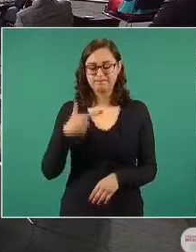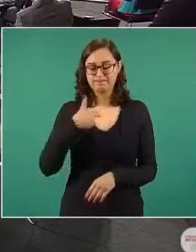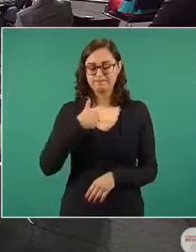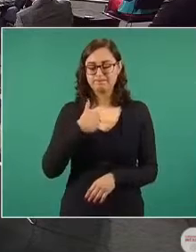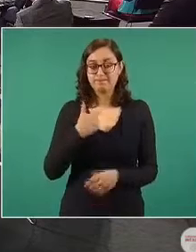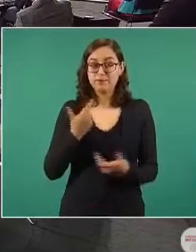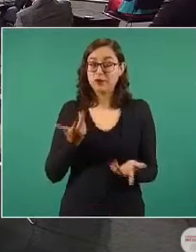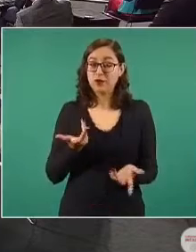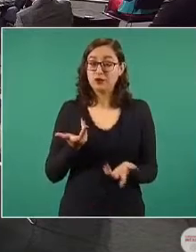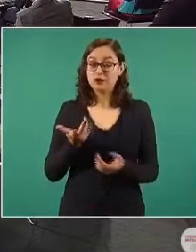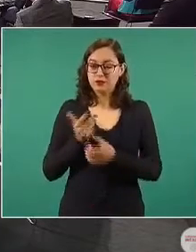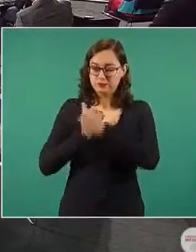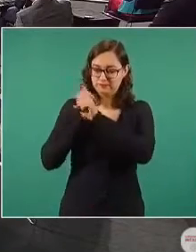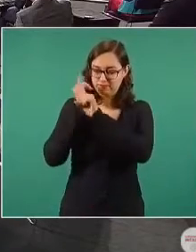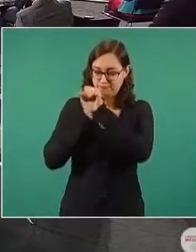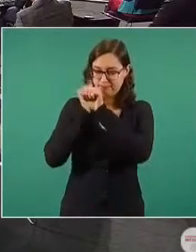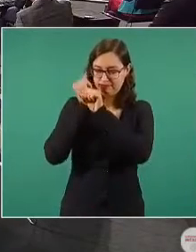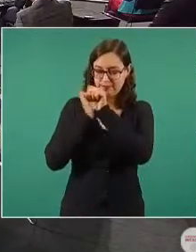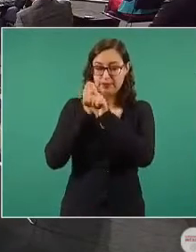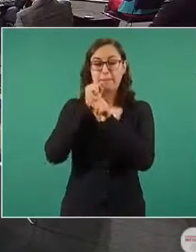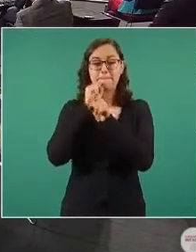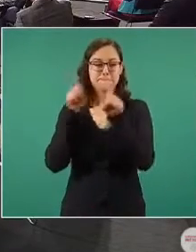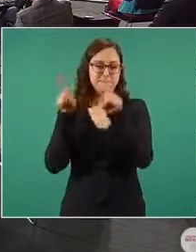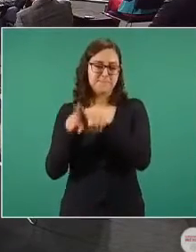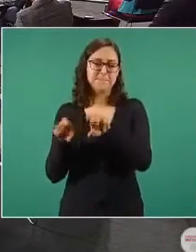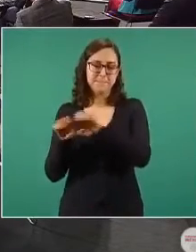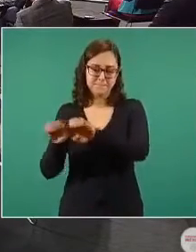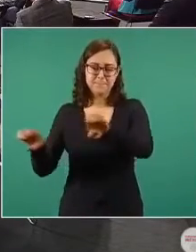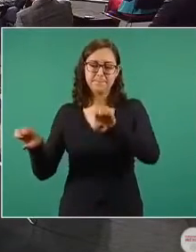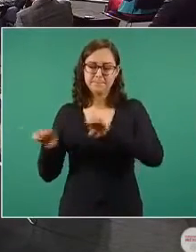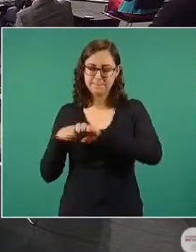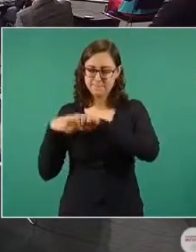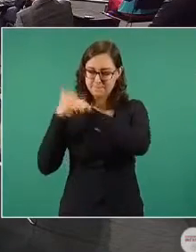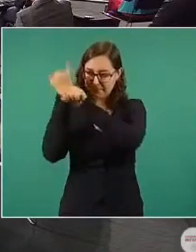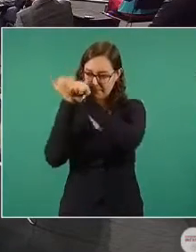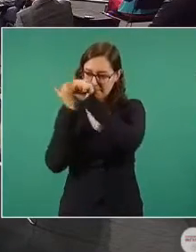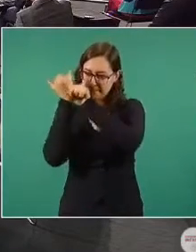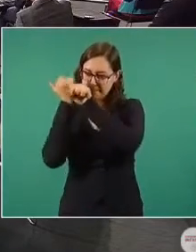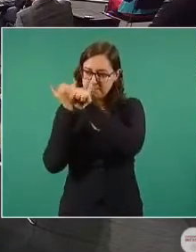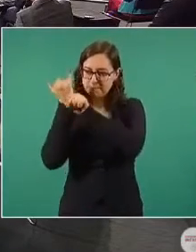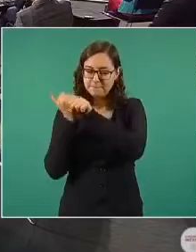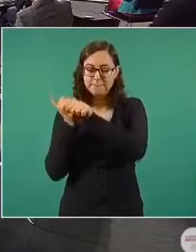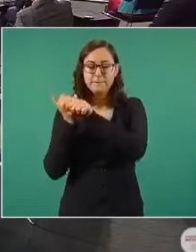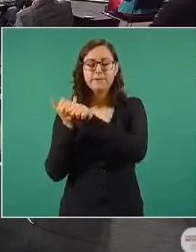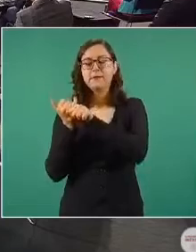informándome, y hay un equipo que está trabajando, de cuánto